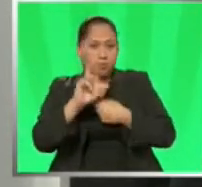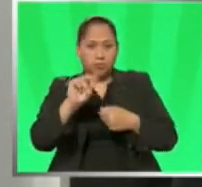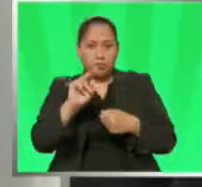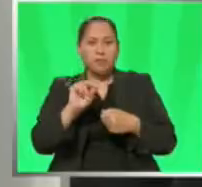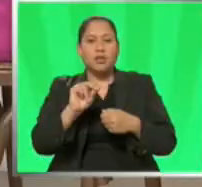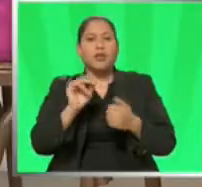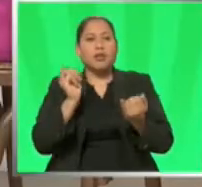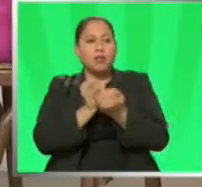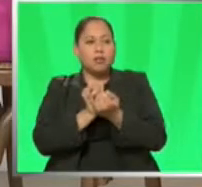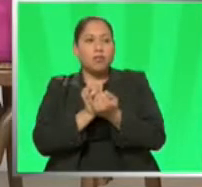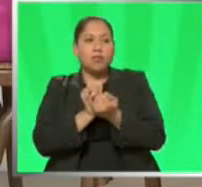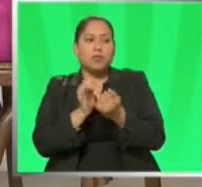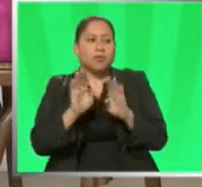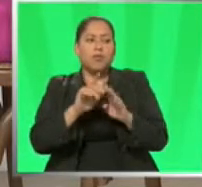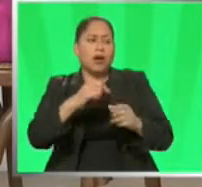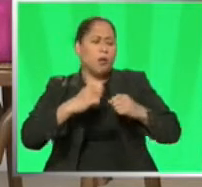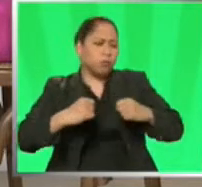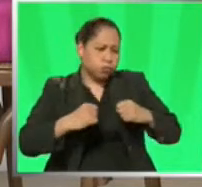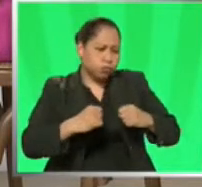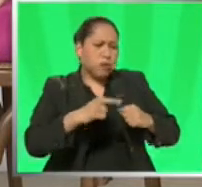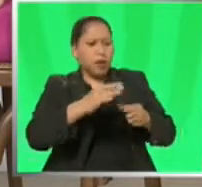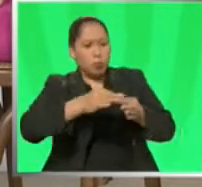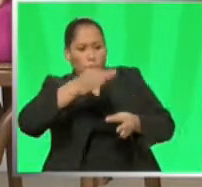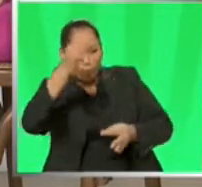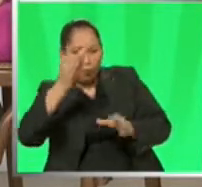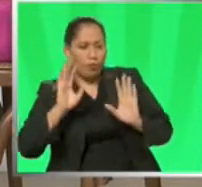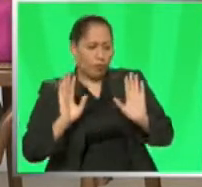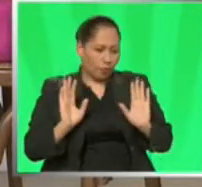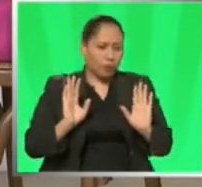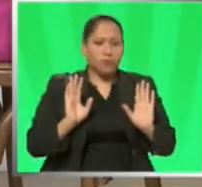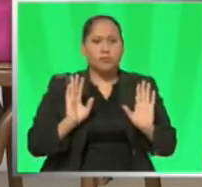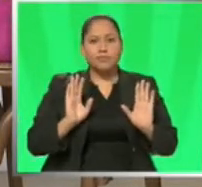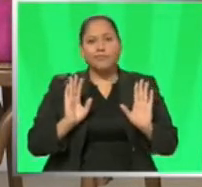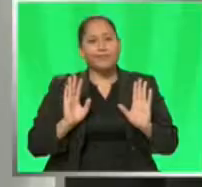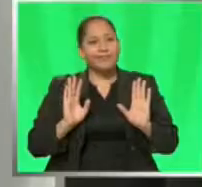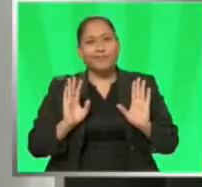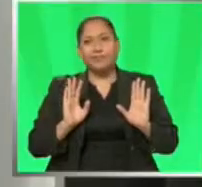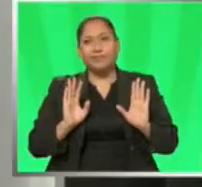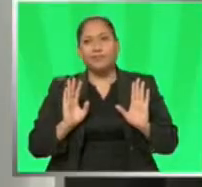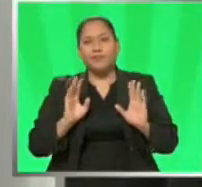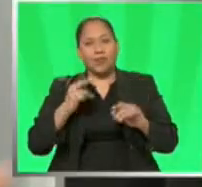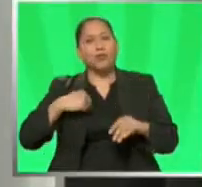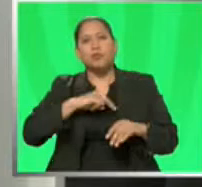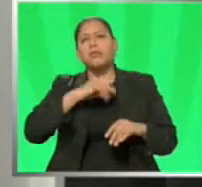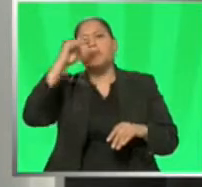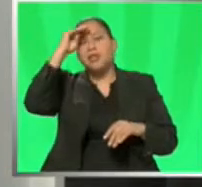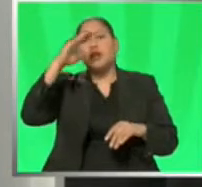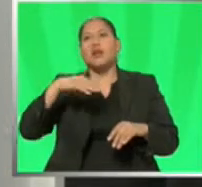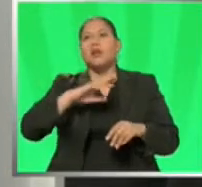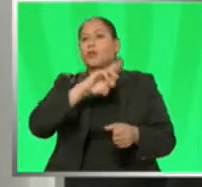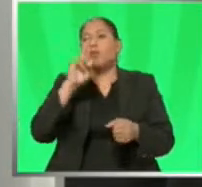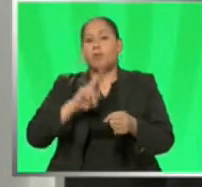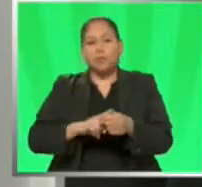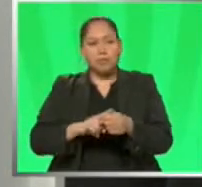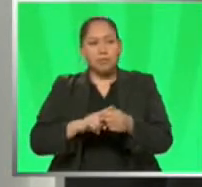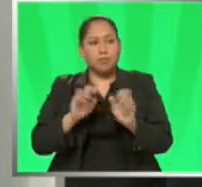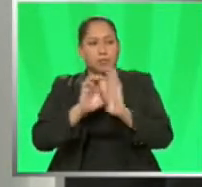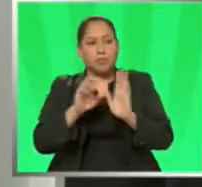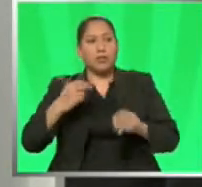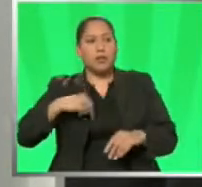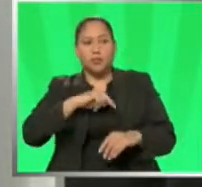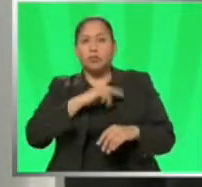Lo vemos como, pues hay gorditos, hay delgados. Claro, lo vemos y normal. Punto, ¿no? Lo vemos normal. Es cuando llegamos